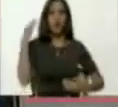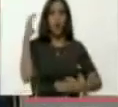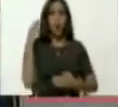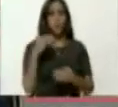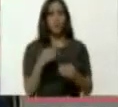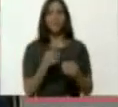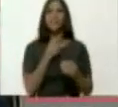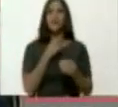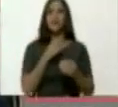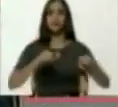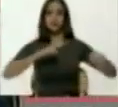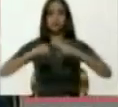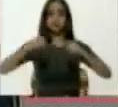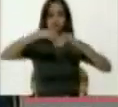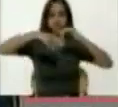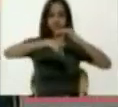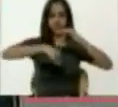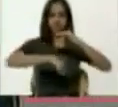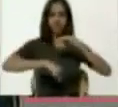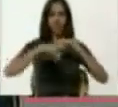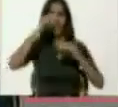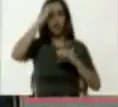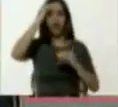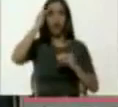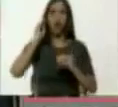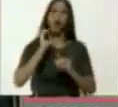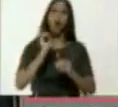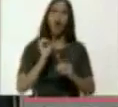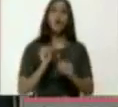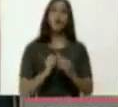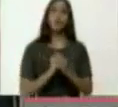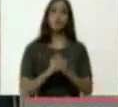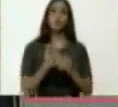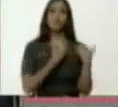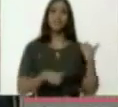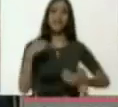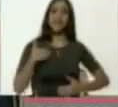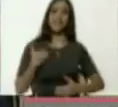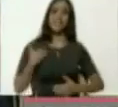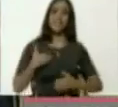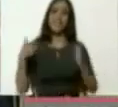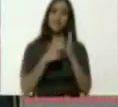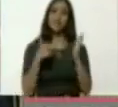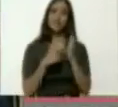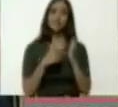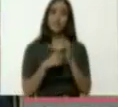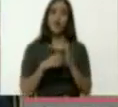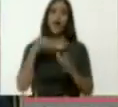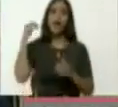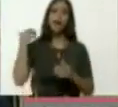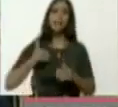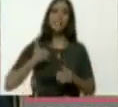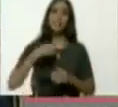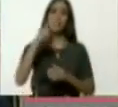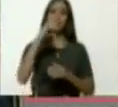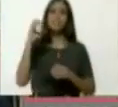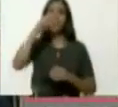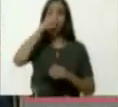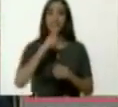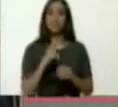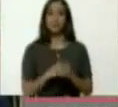un Macri que endeudó al país por 100 años, más de 100 mil millones de dólares, se los espalillaron